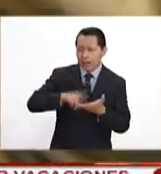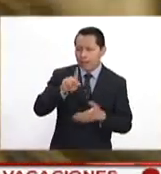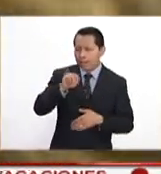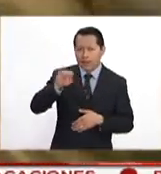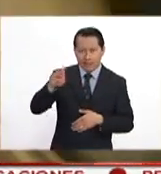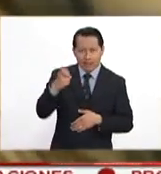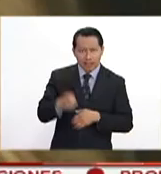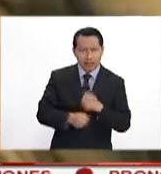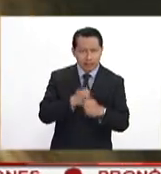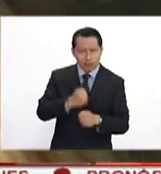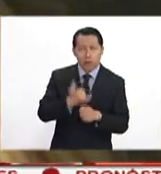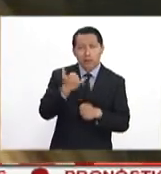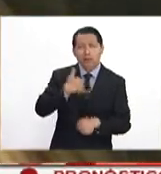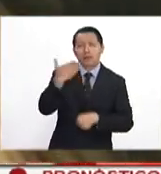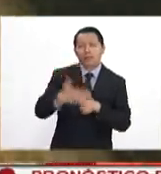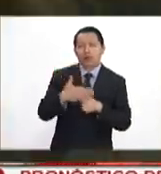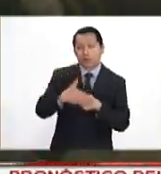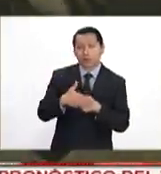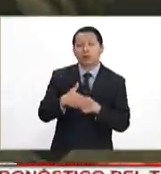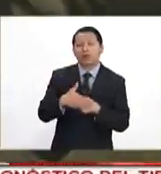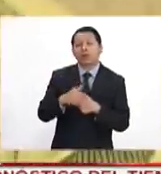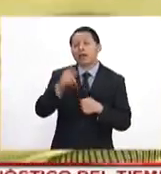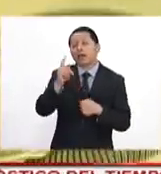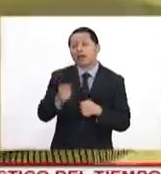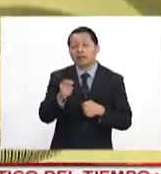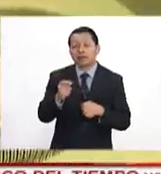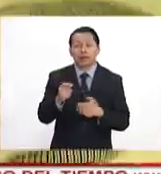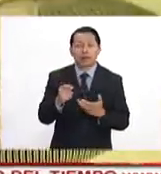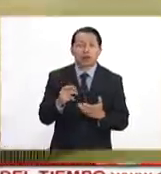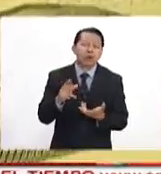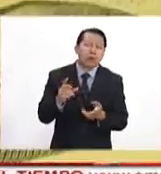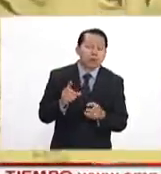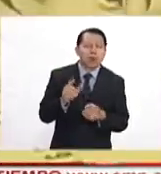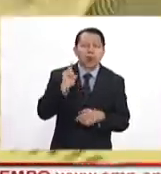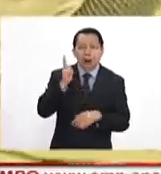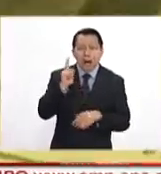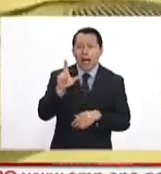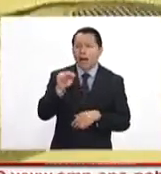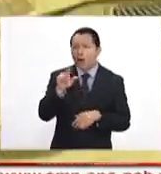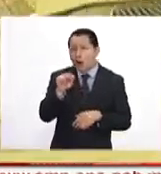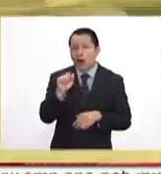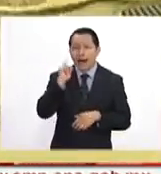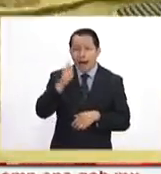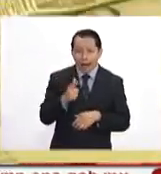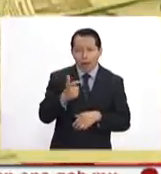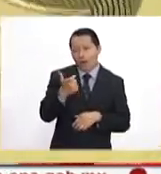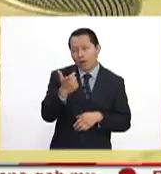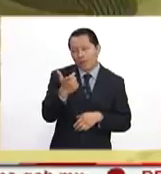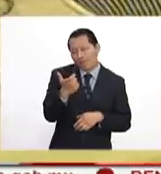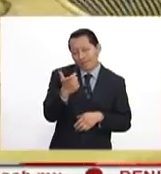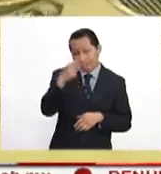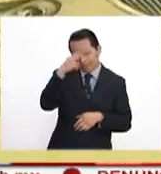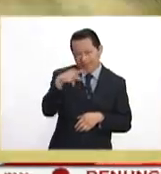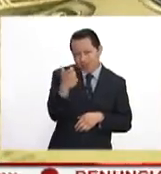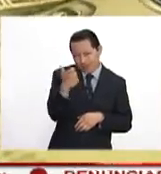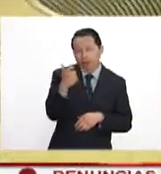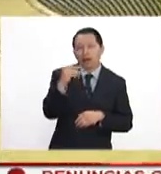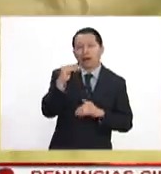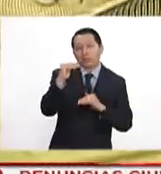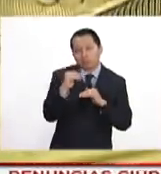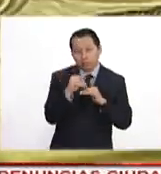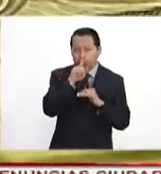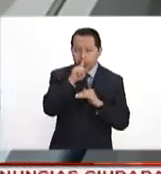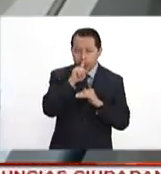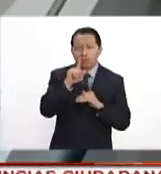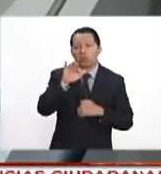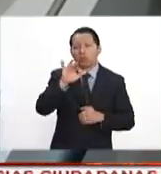Bruto este año y el próximo, sin que se presente una significativa depreciación de la moneda y que se mantenga por debajo del